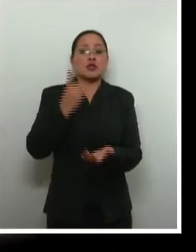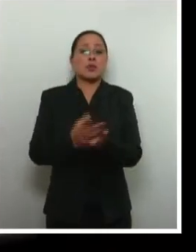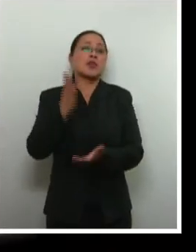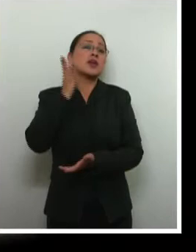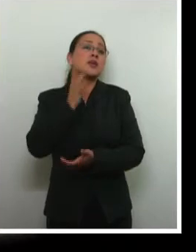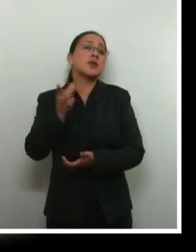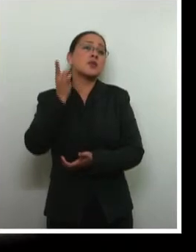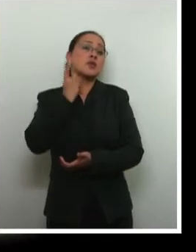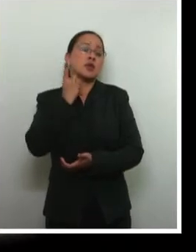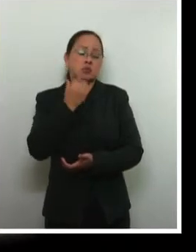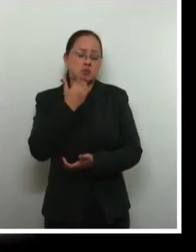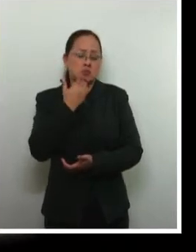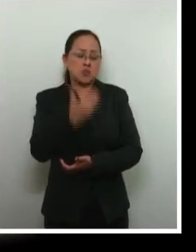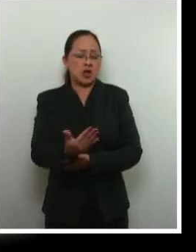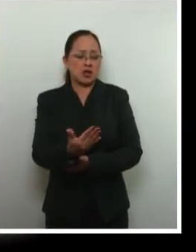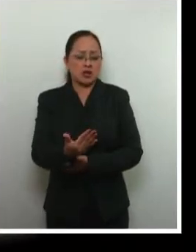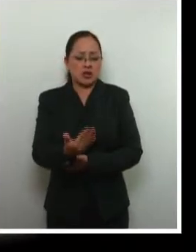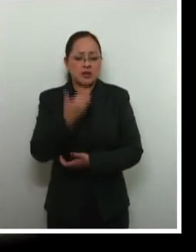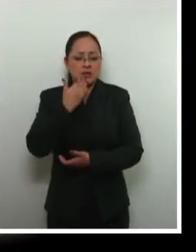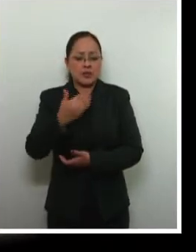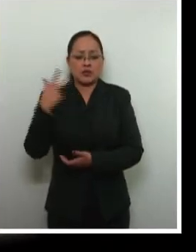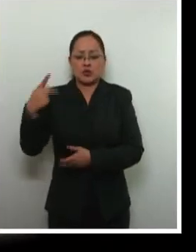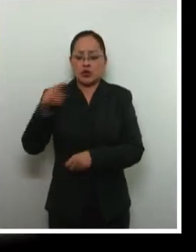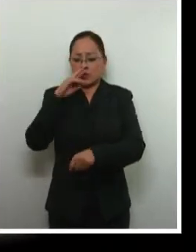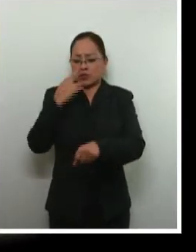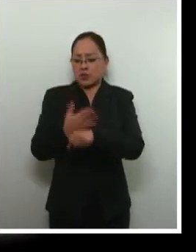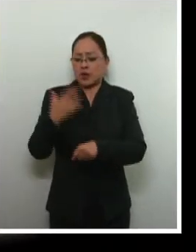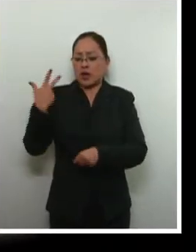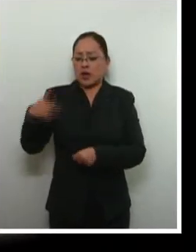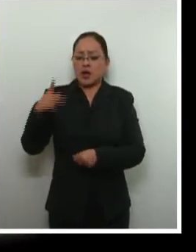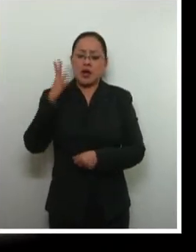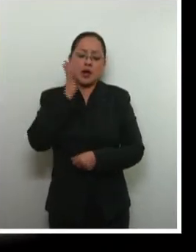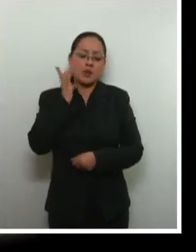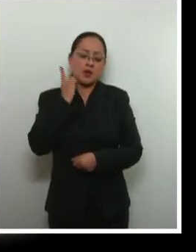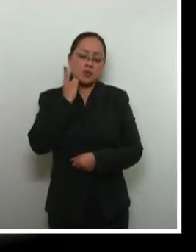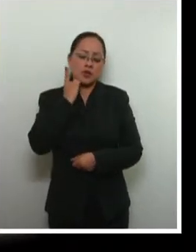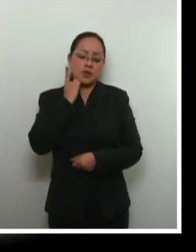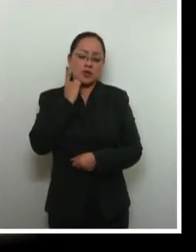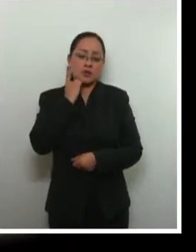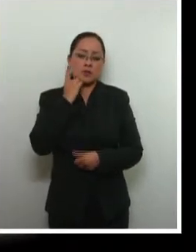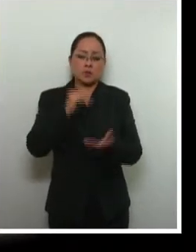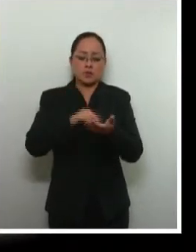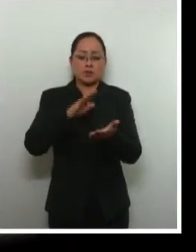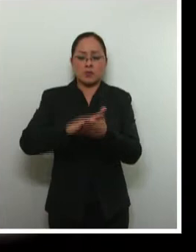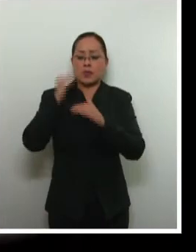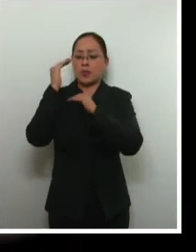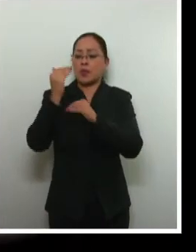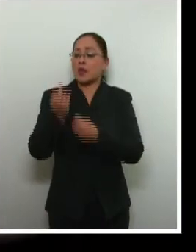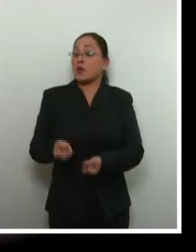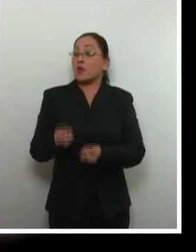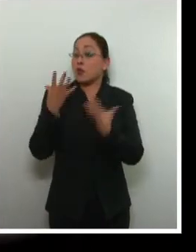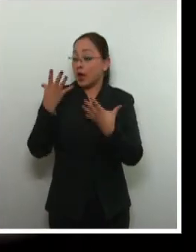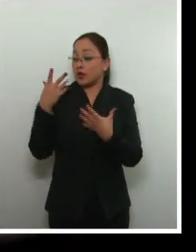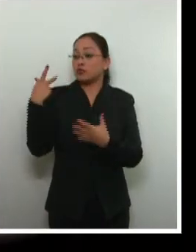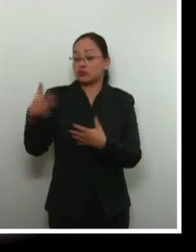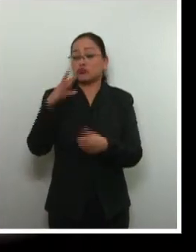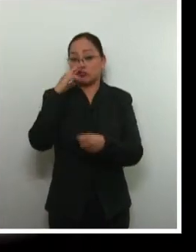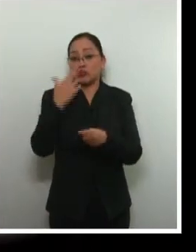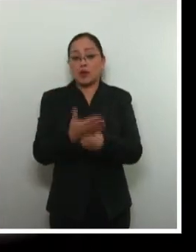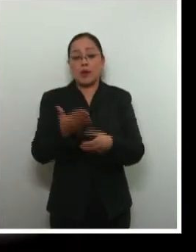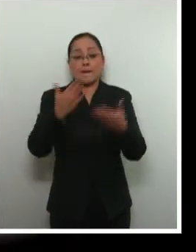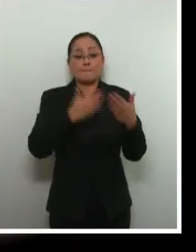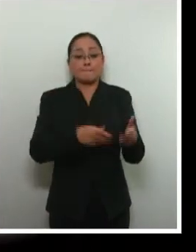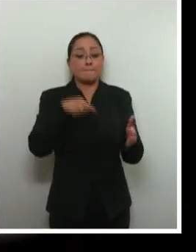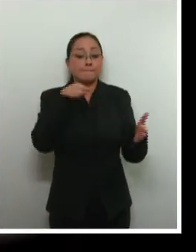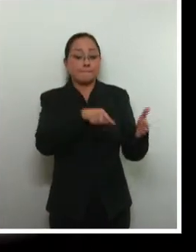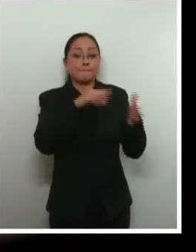de Diputados. Muy bien, es una atribución de la Cámara de Diputados fijar los montos, pero también lo que